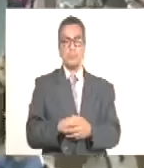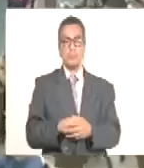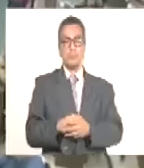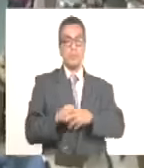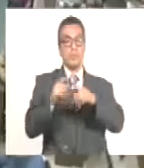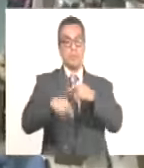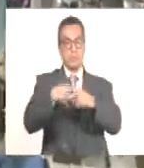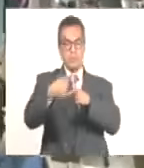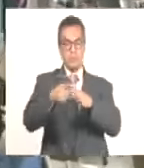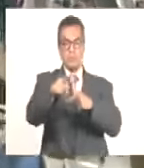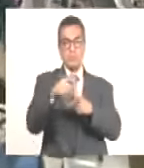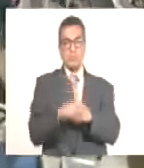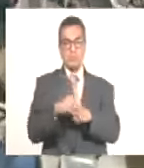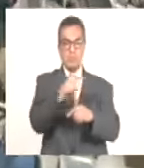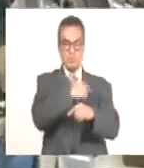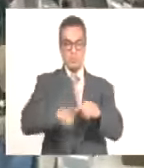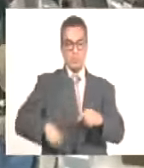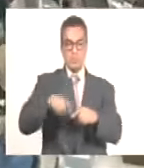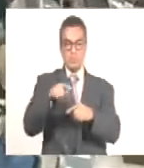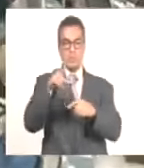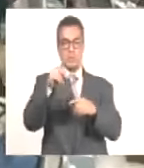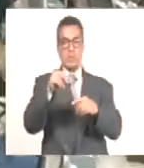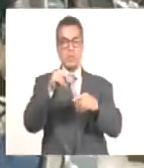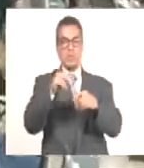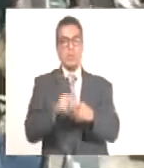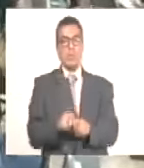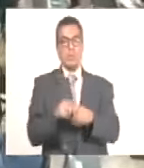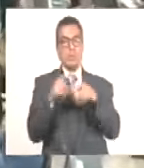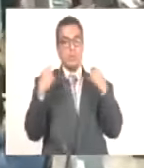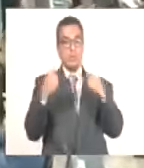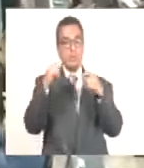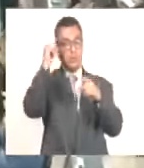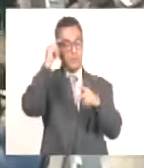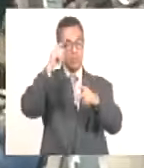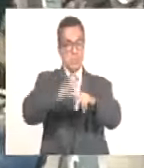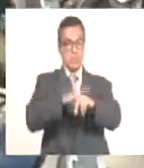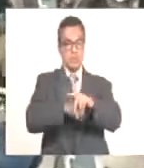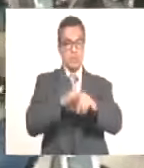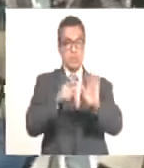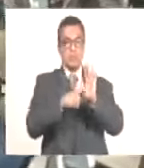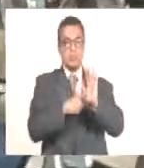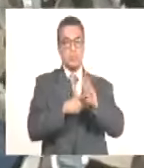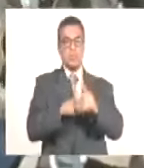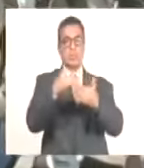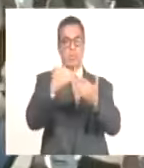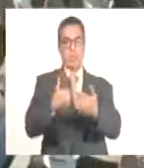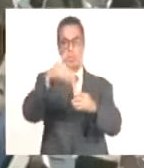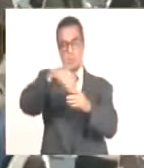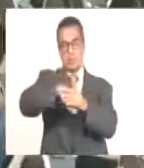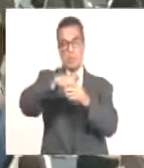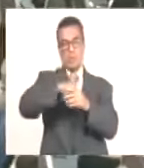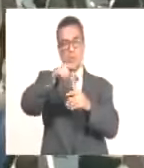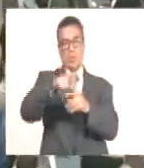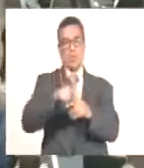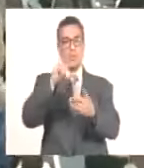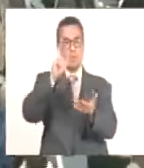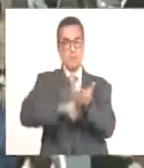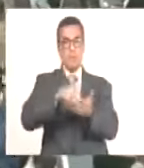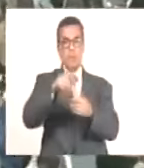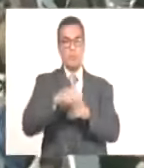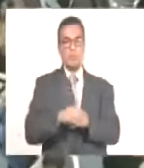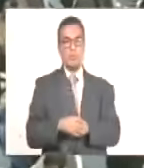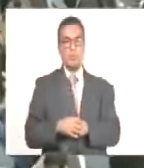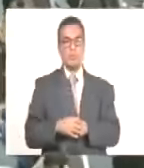A continuación, el presidente no darle a la propuesta del orden del día, la cual una vez sometida a votación, no aprobada.